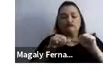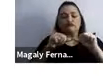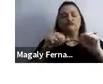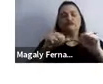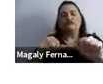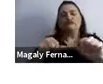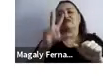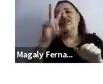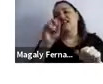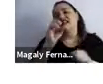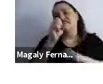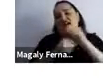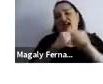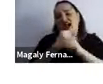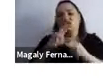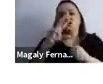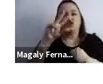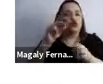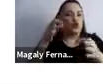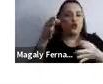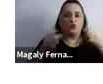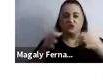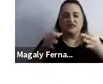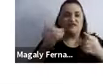son factibles ni son